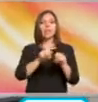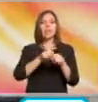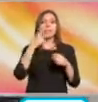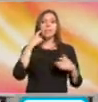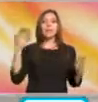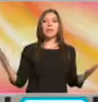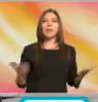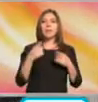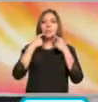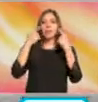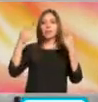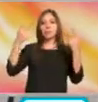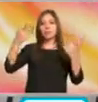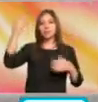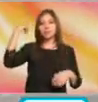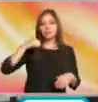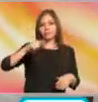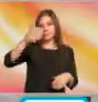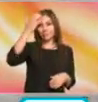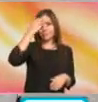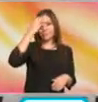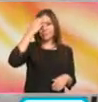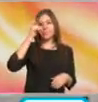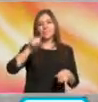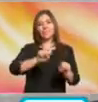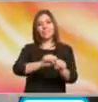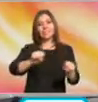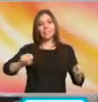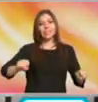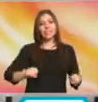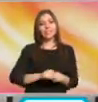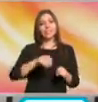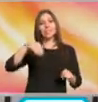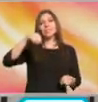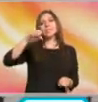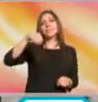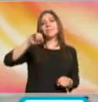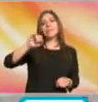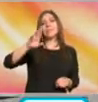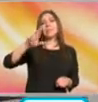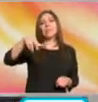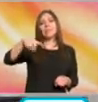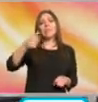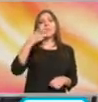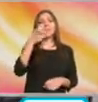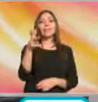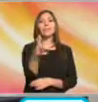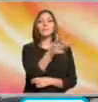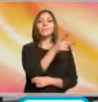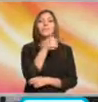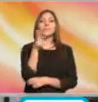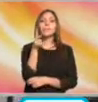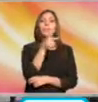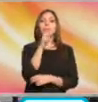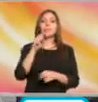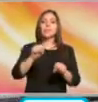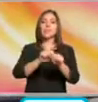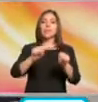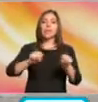danzón. Claro, usted lo conoció. El Salón Esmirna, que ahí se filmó la película del Salón